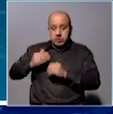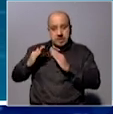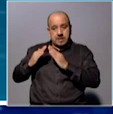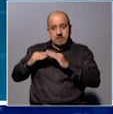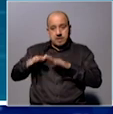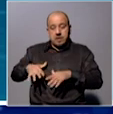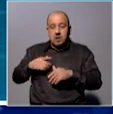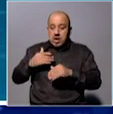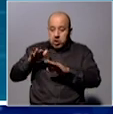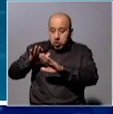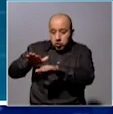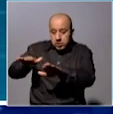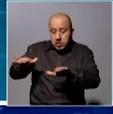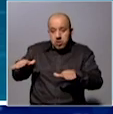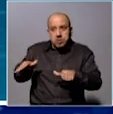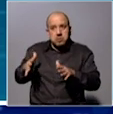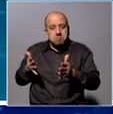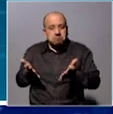y los niños han tenido,